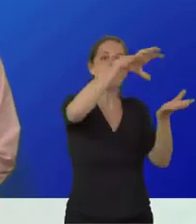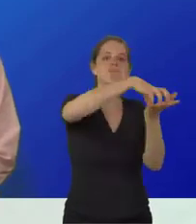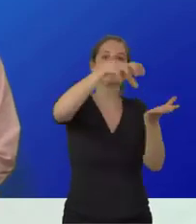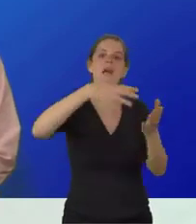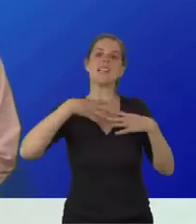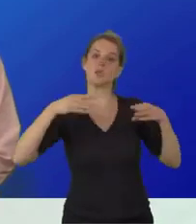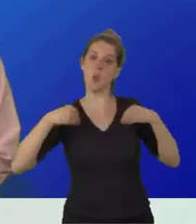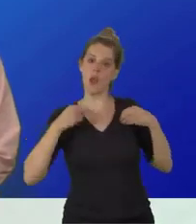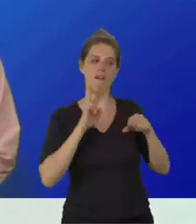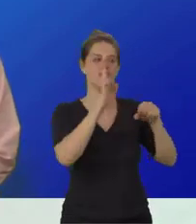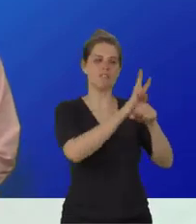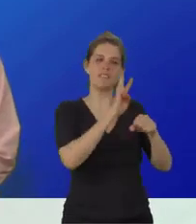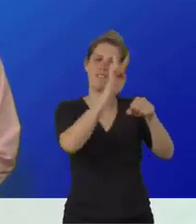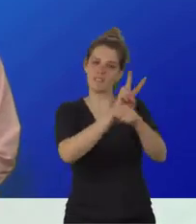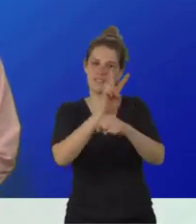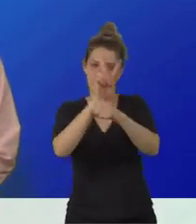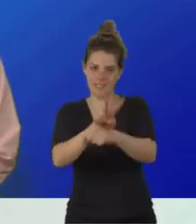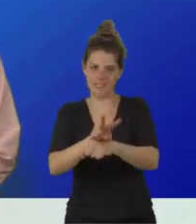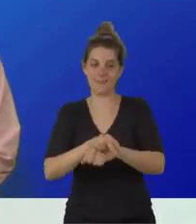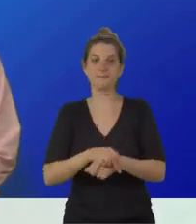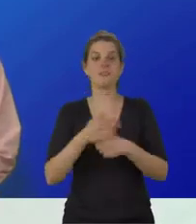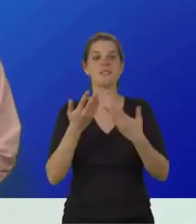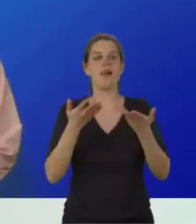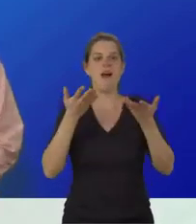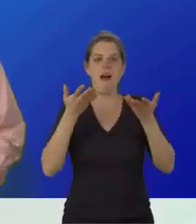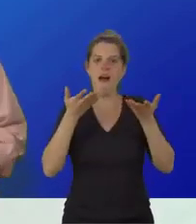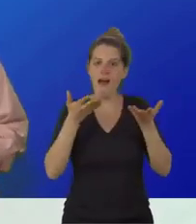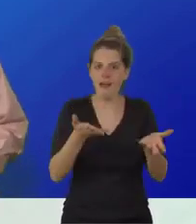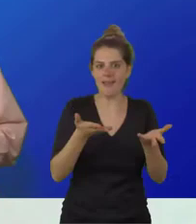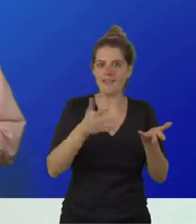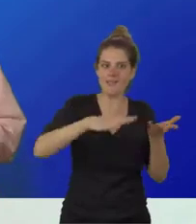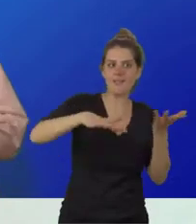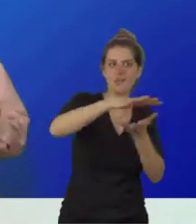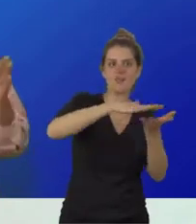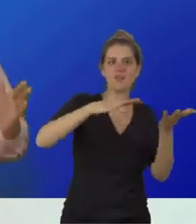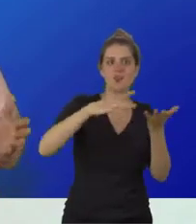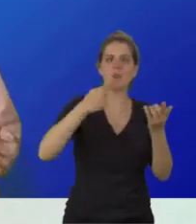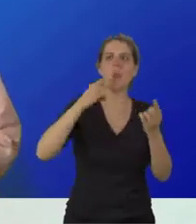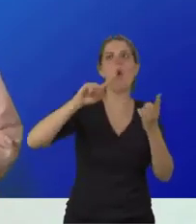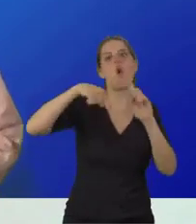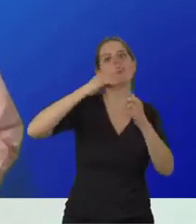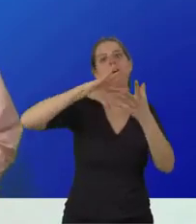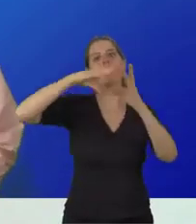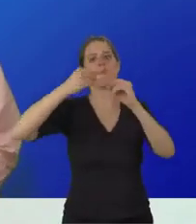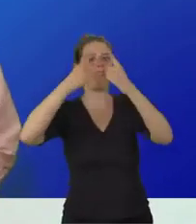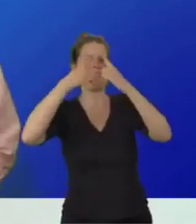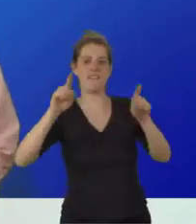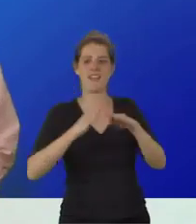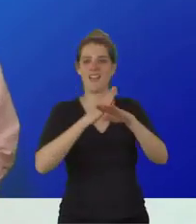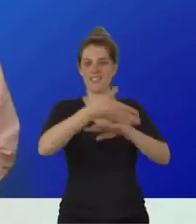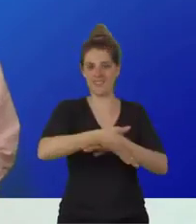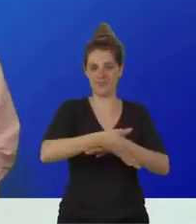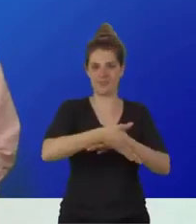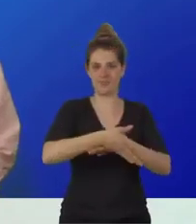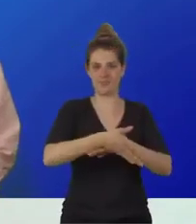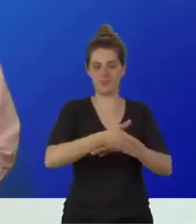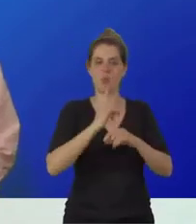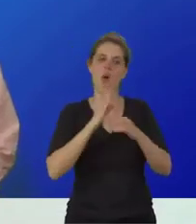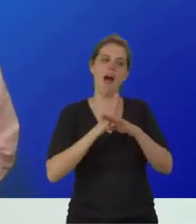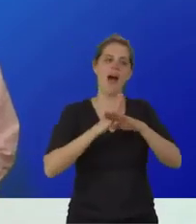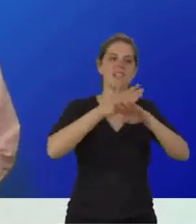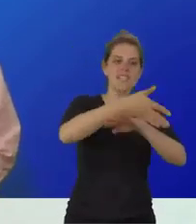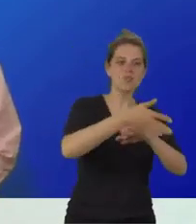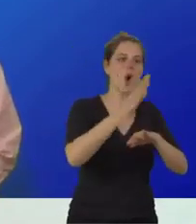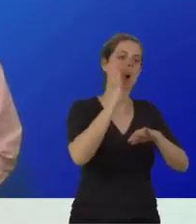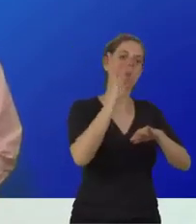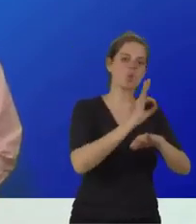rural. Y ahí para mí se dio un nivel diferente de accesibilidad. de